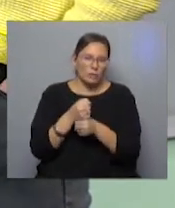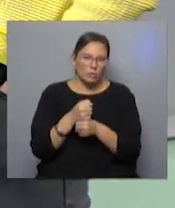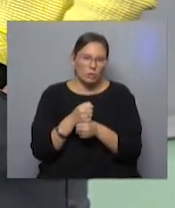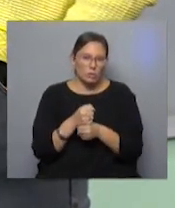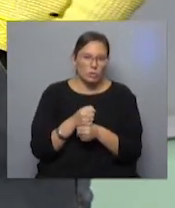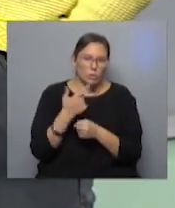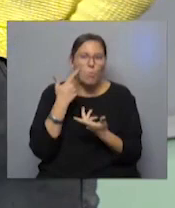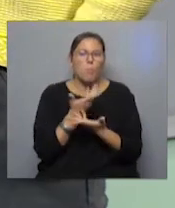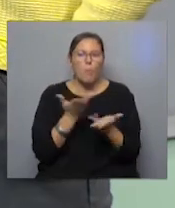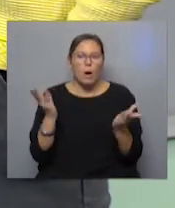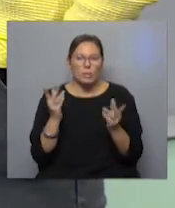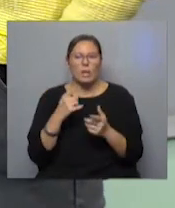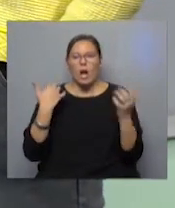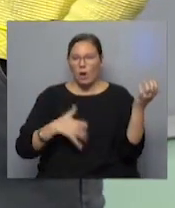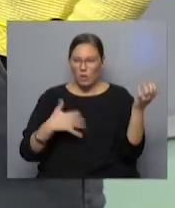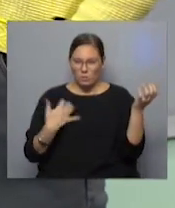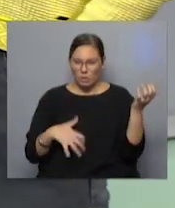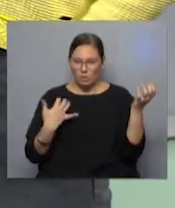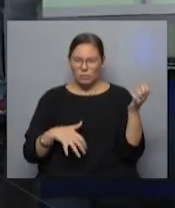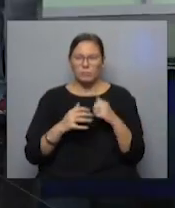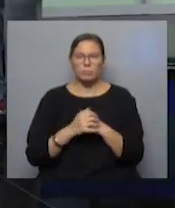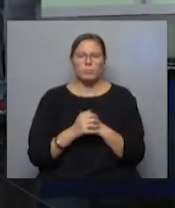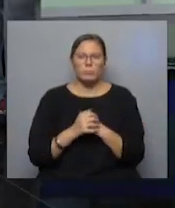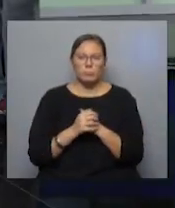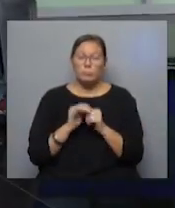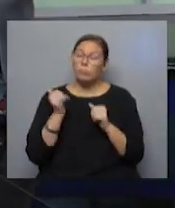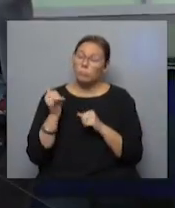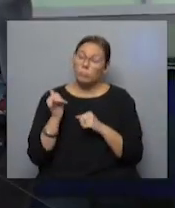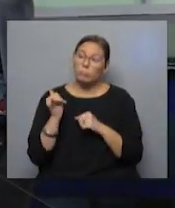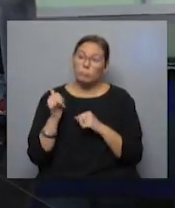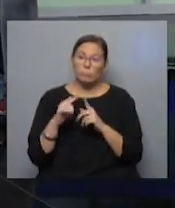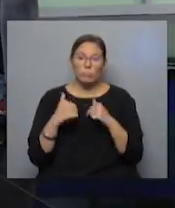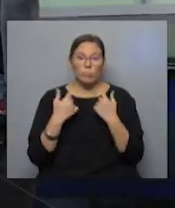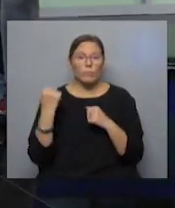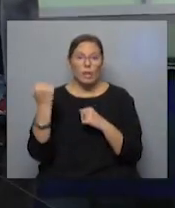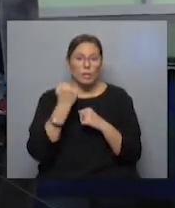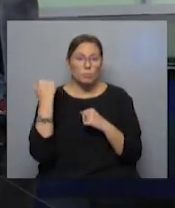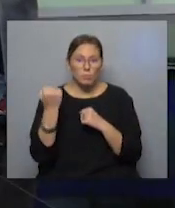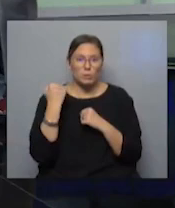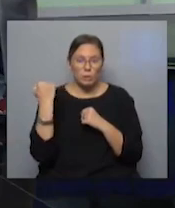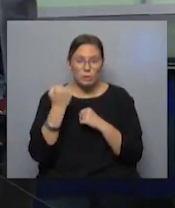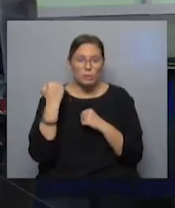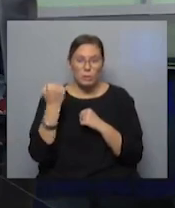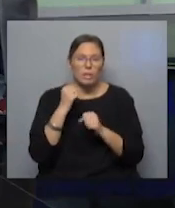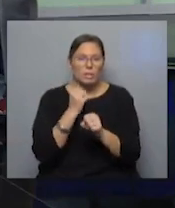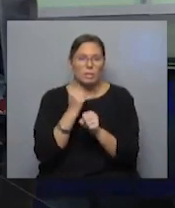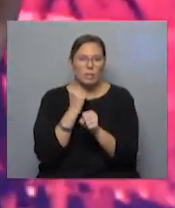sus muestras, conciertos, así. Es cierto, ¿qué? Sí. Para nosotros es importante, sí, el